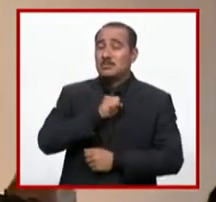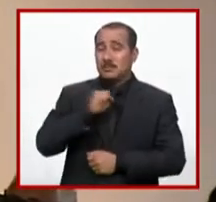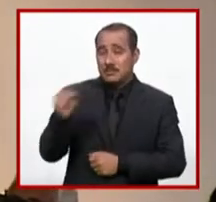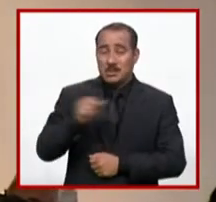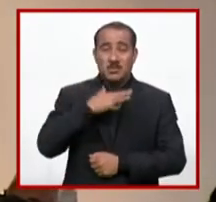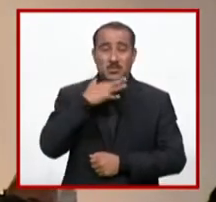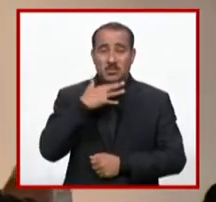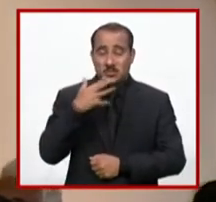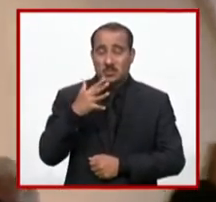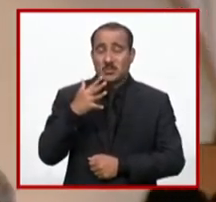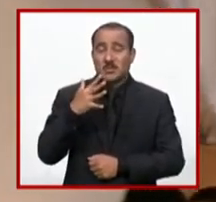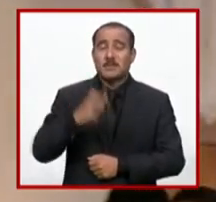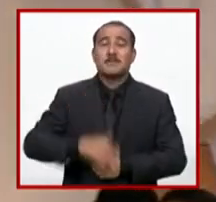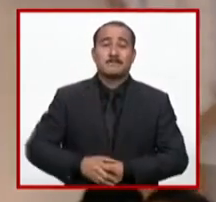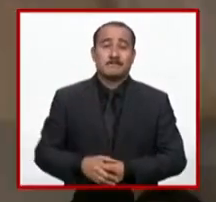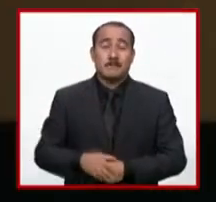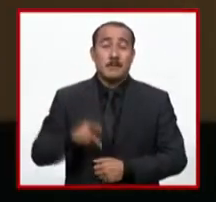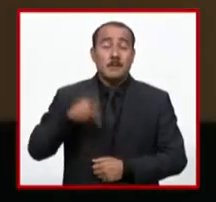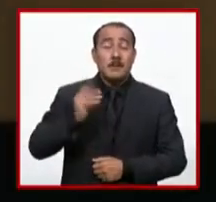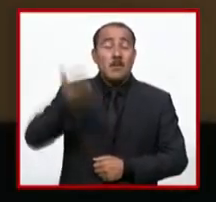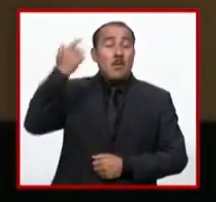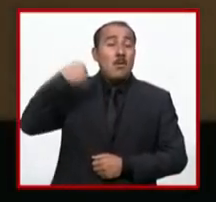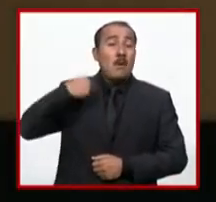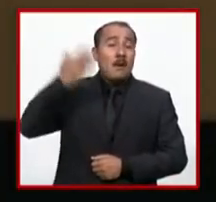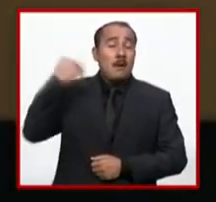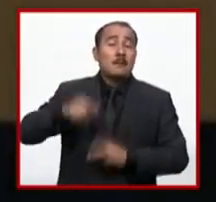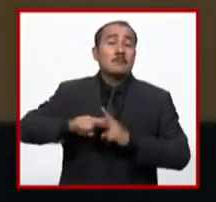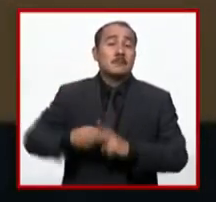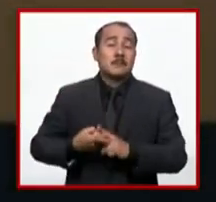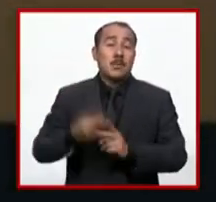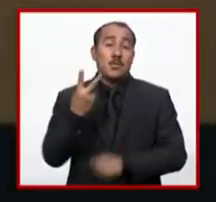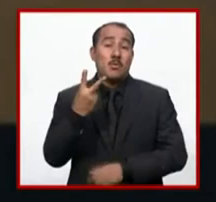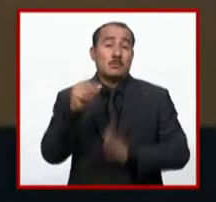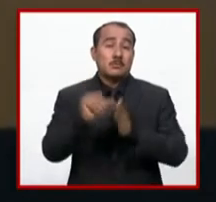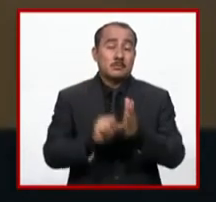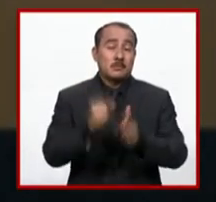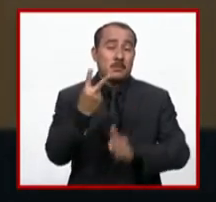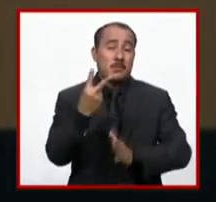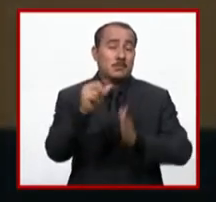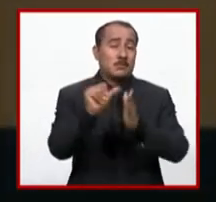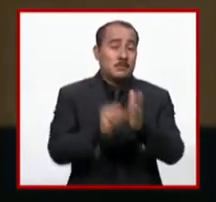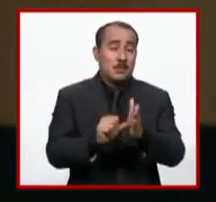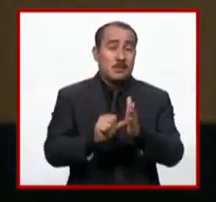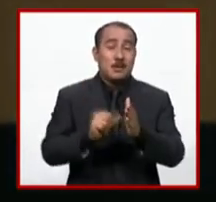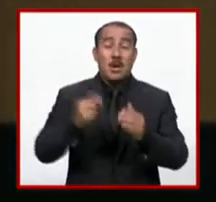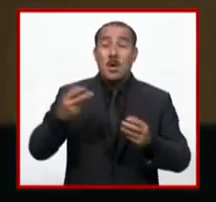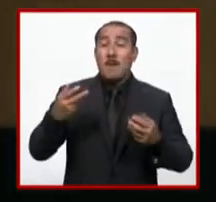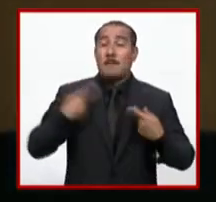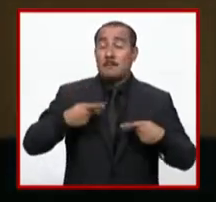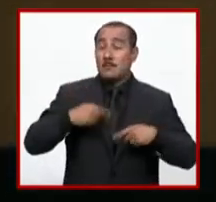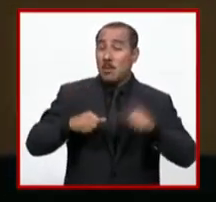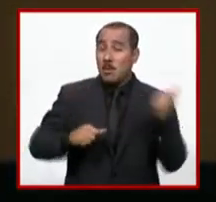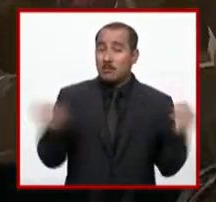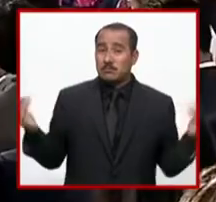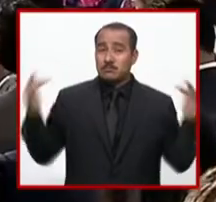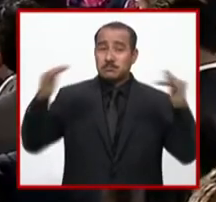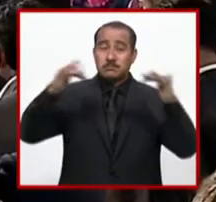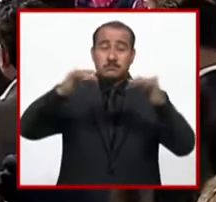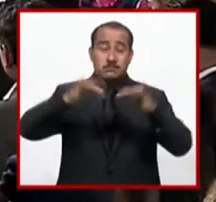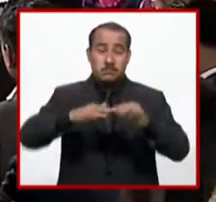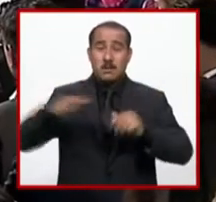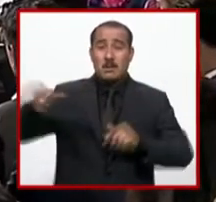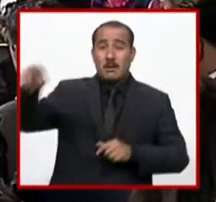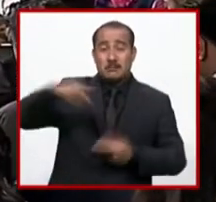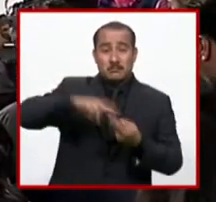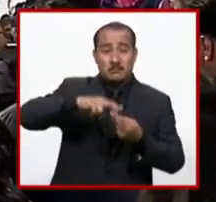eso hemos realizado desde el primer día de mi gobierno, cada 2 meses, una audiencia pública en diferentes